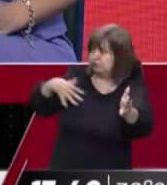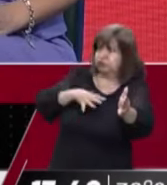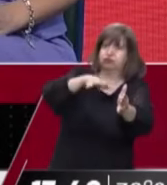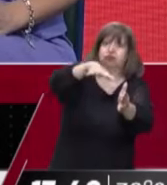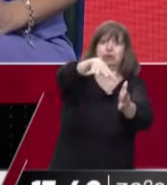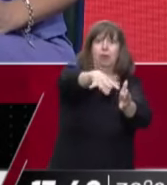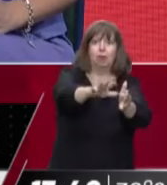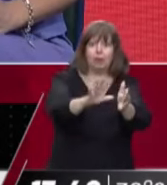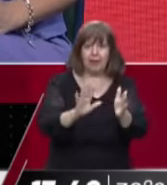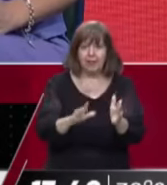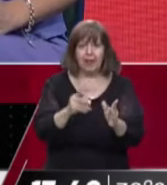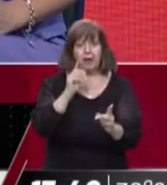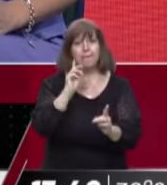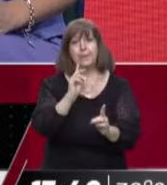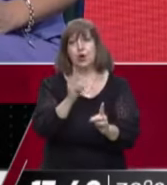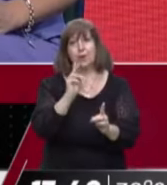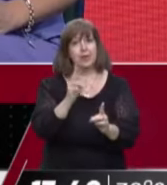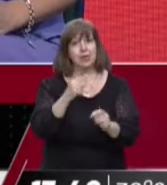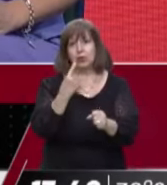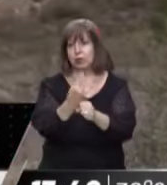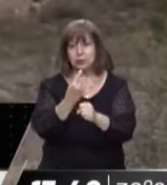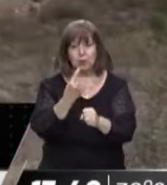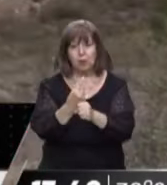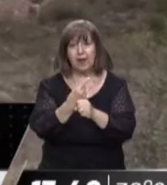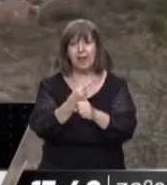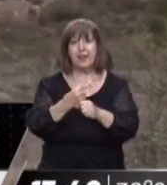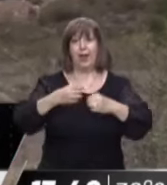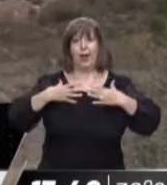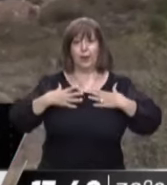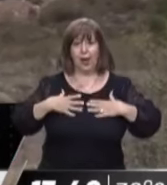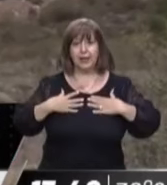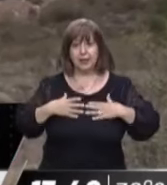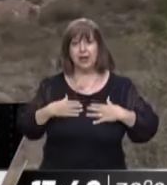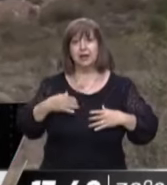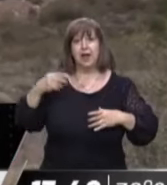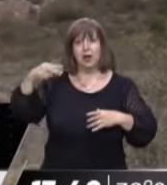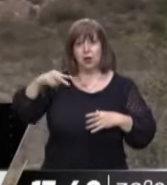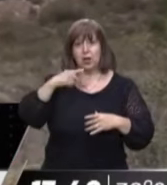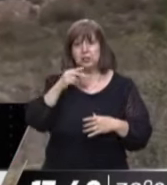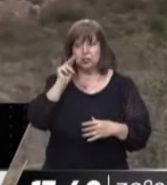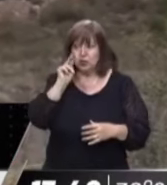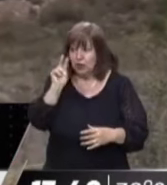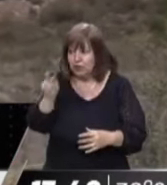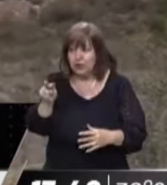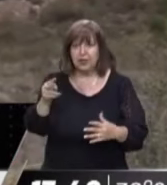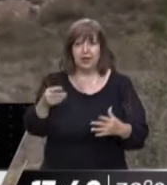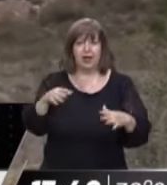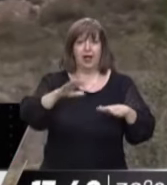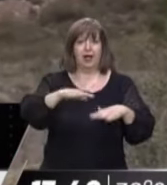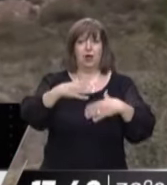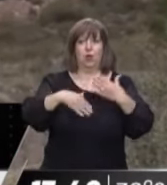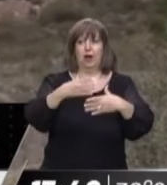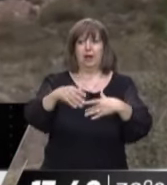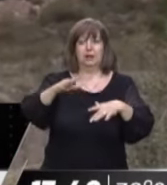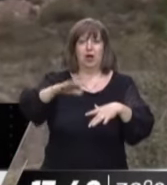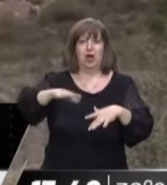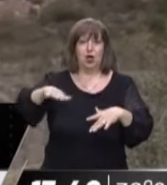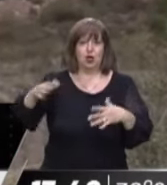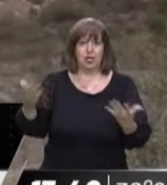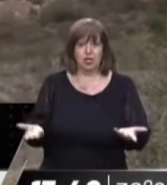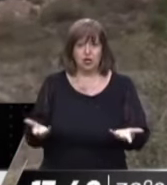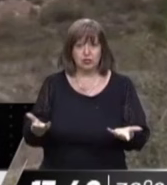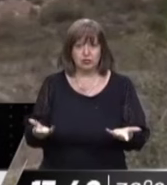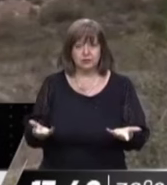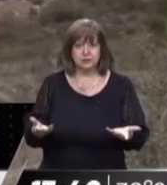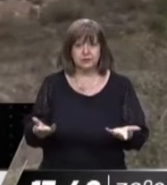bañarse Así es recordemos que eso está prohibido está no se puede hacer legalmente eso es lo que no se puede hacer esa es desde nuestra desde